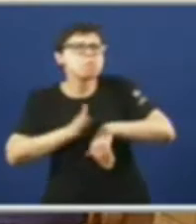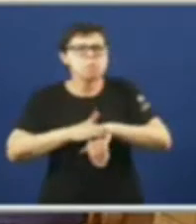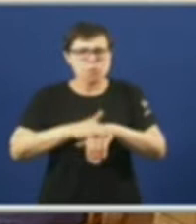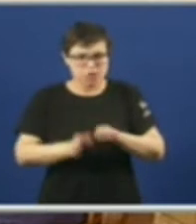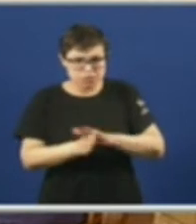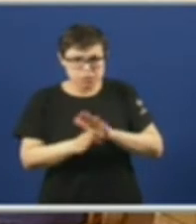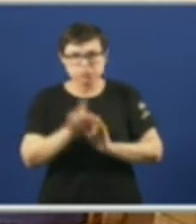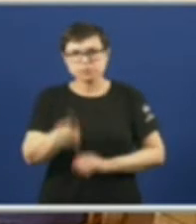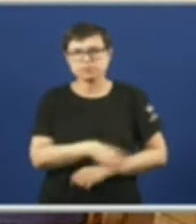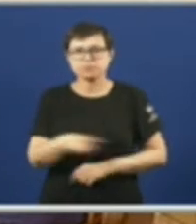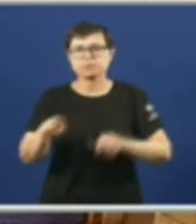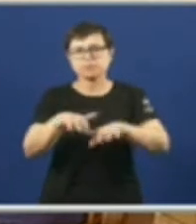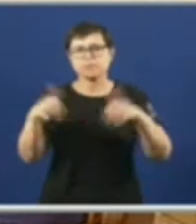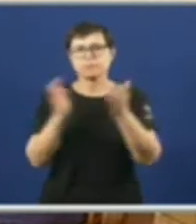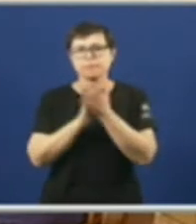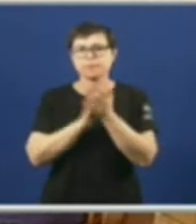señora Pontón.